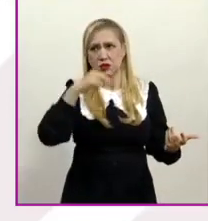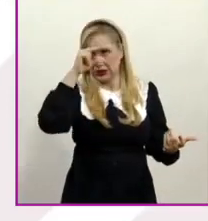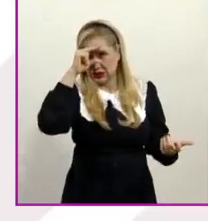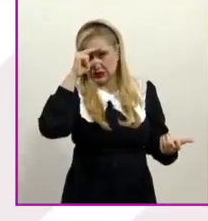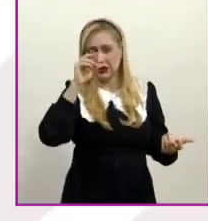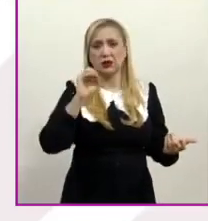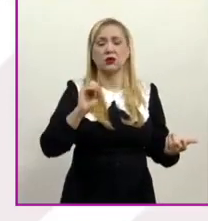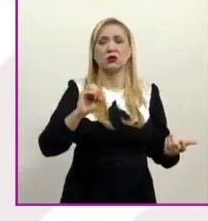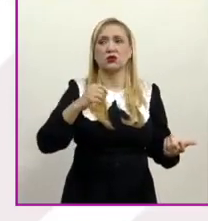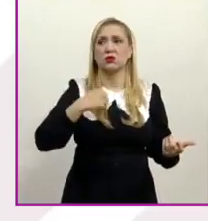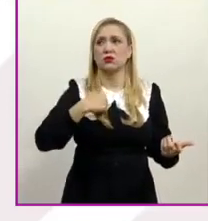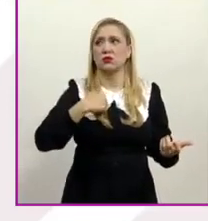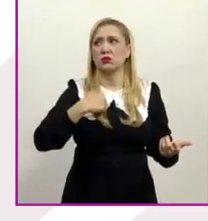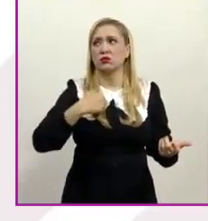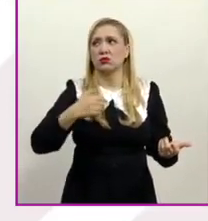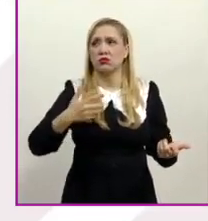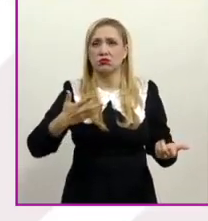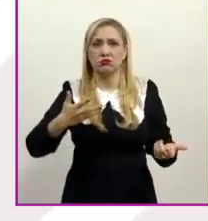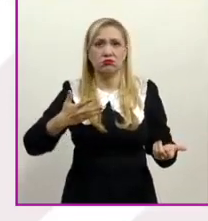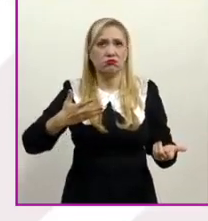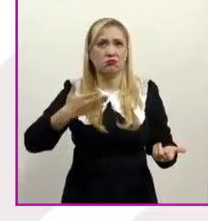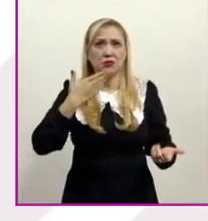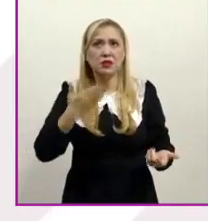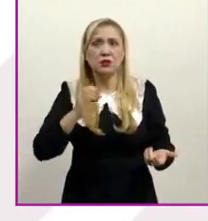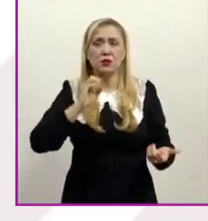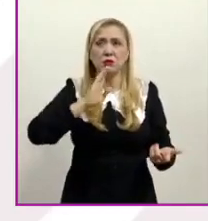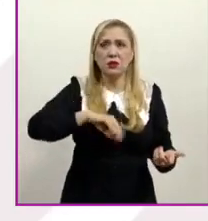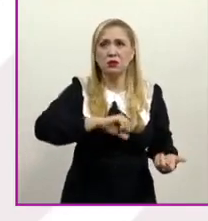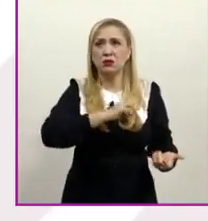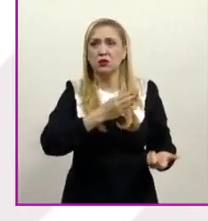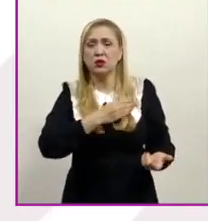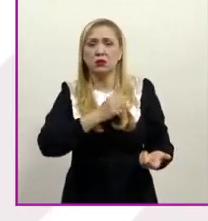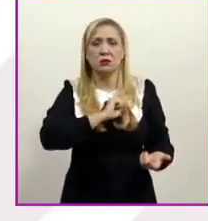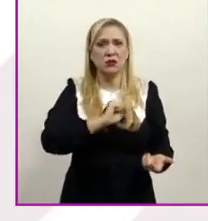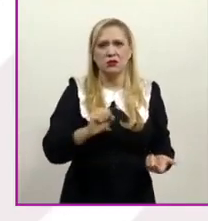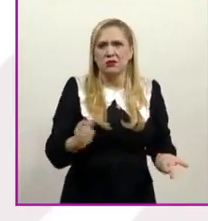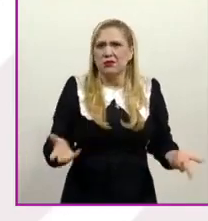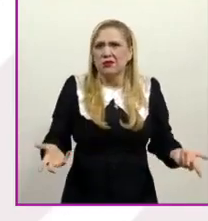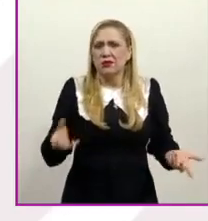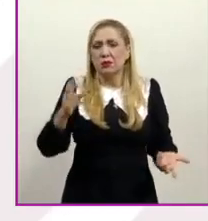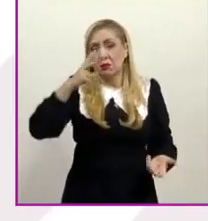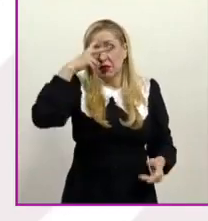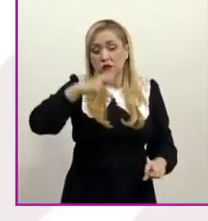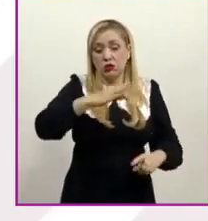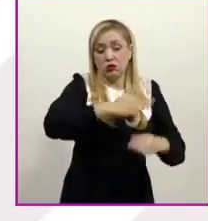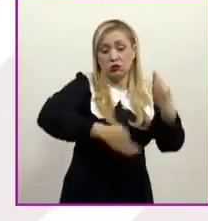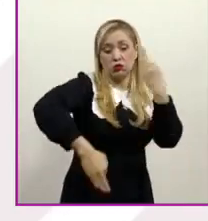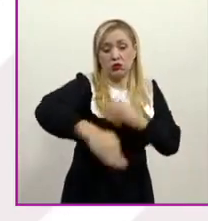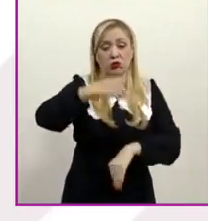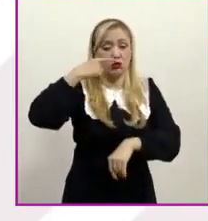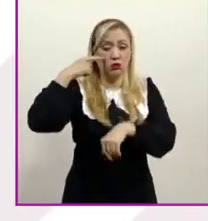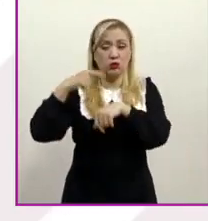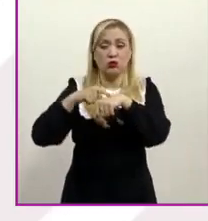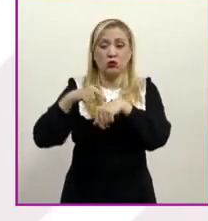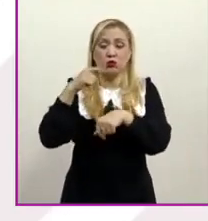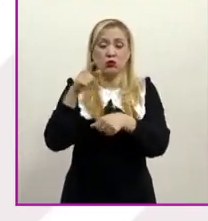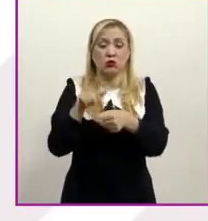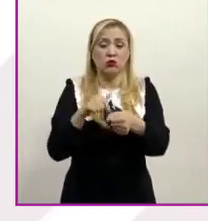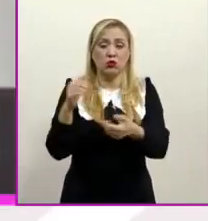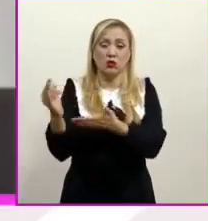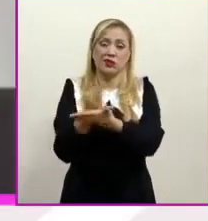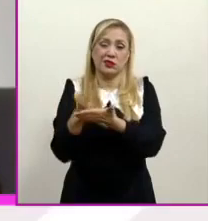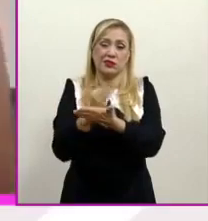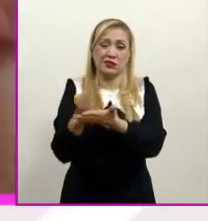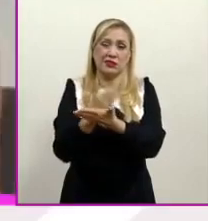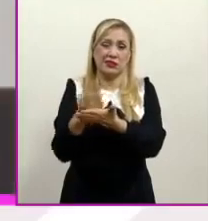el fenotipo de México completamente, ¿no? Entonces somos los prietos